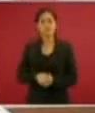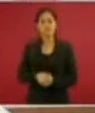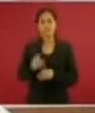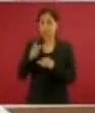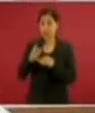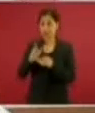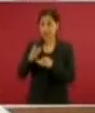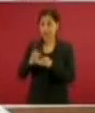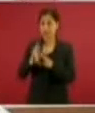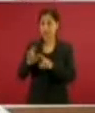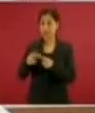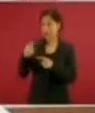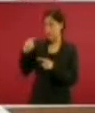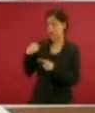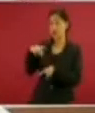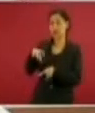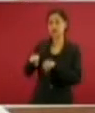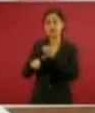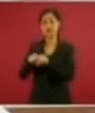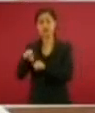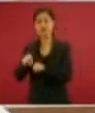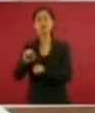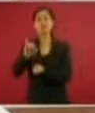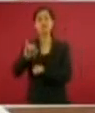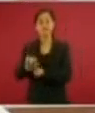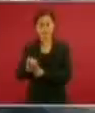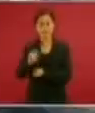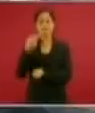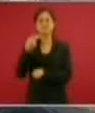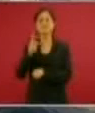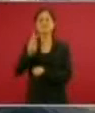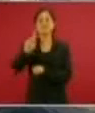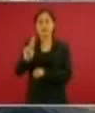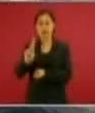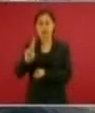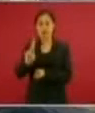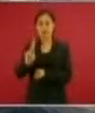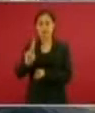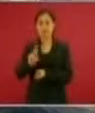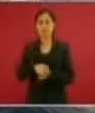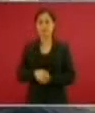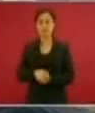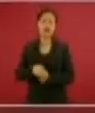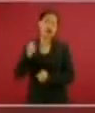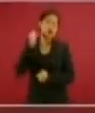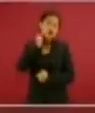avance importante. Sin embargo, el senador